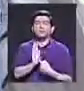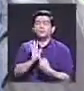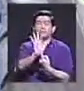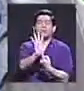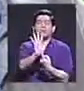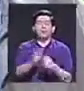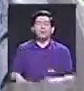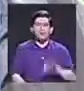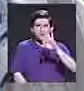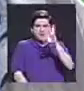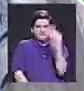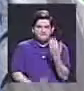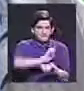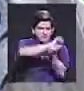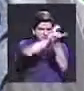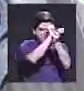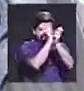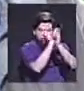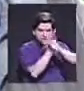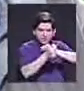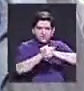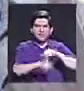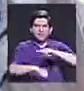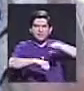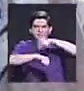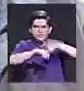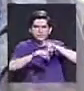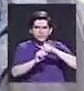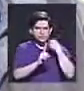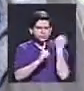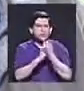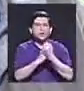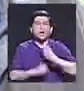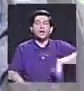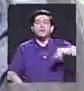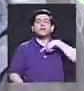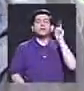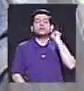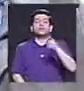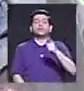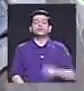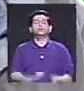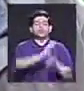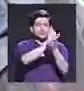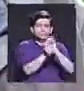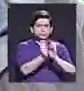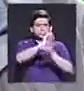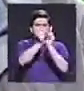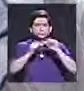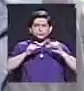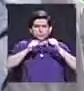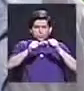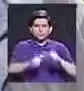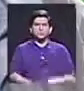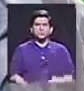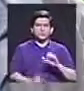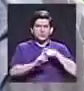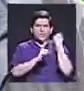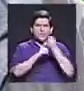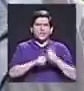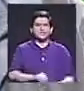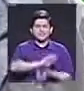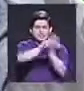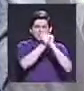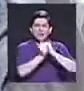reflejo de cómo va cambiando la realidad nacional y nos obliga a nosotros a estarnos adaptando constantemente a los cambios que se producen